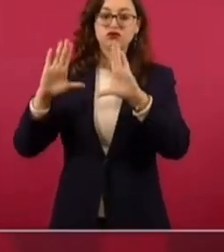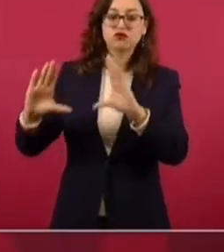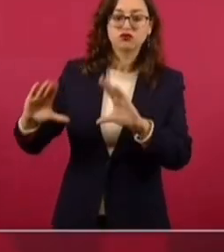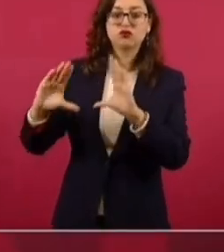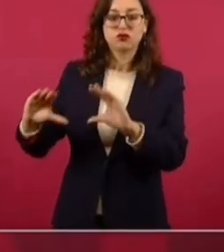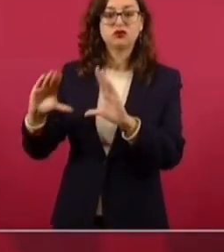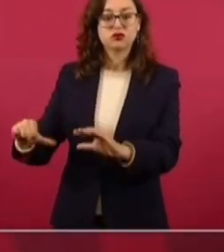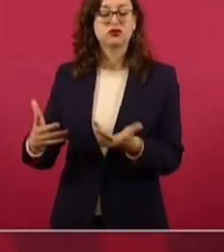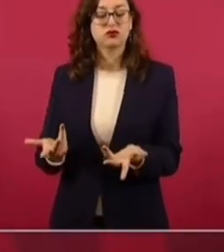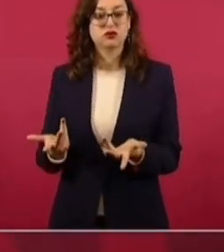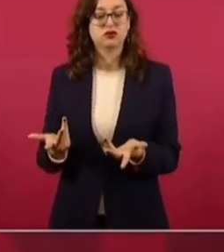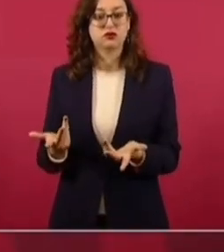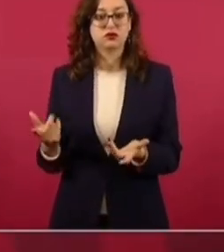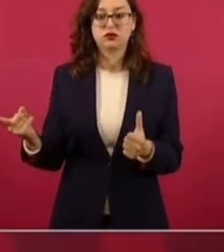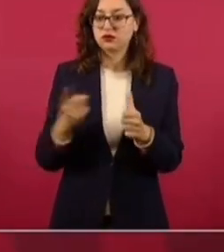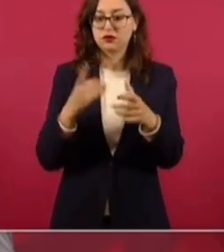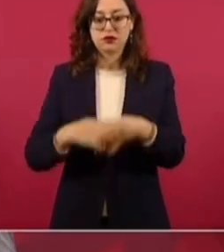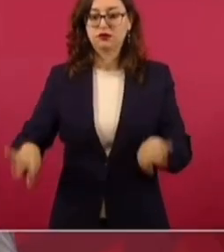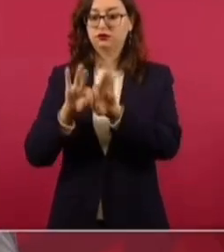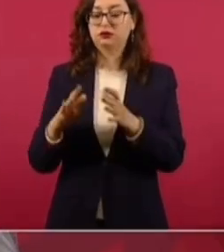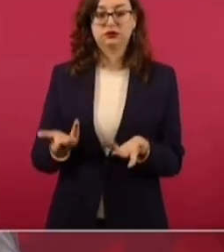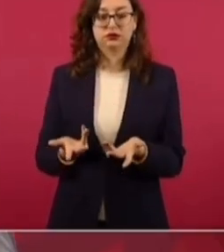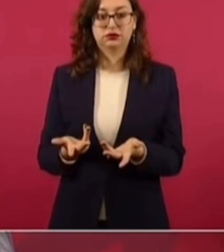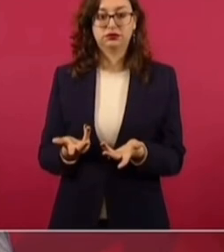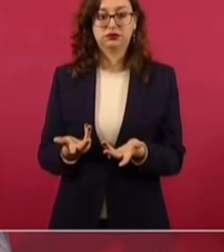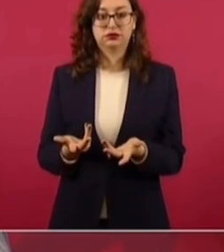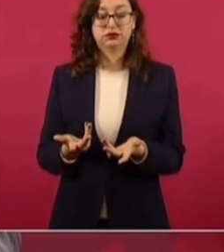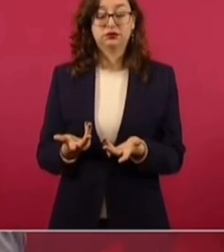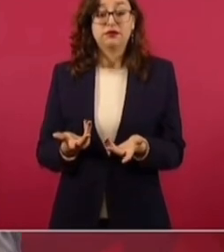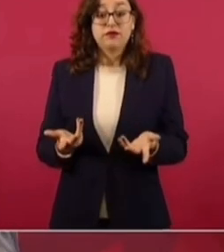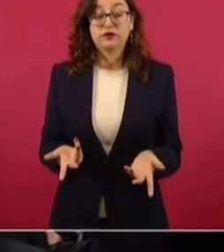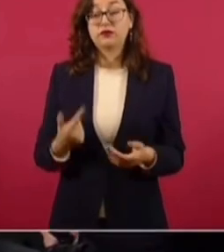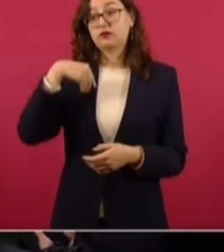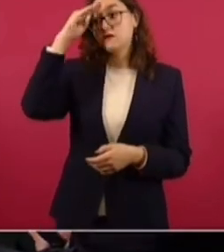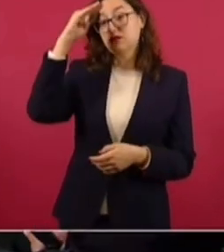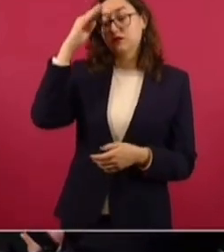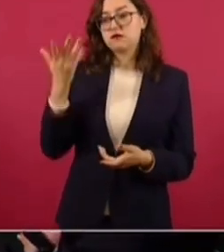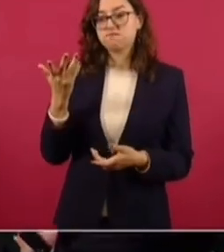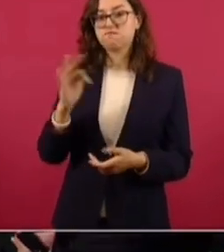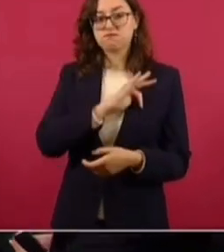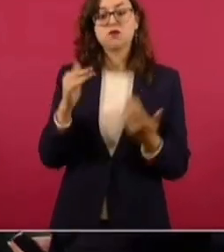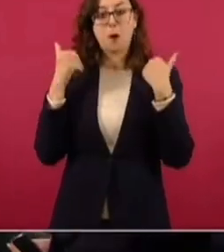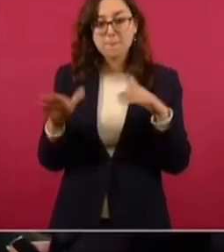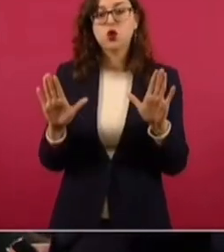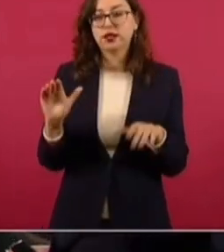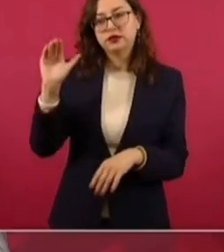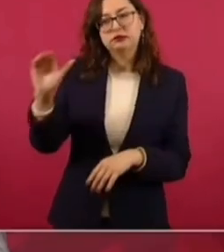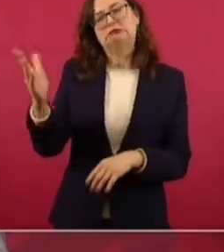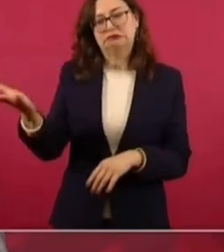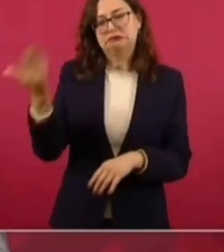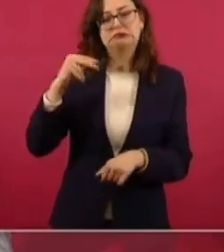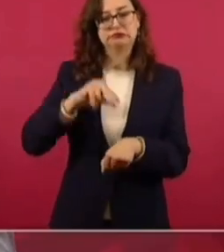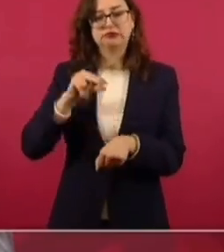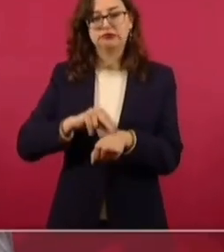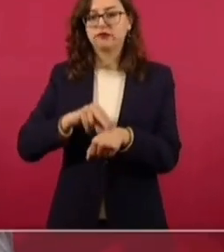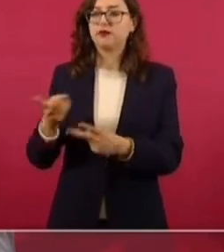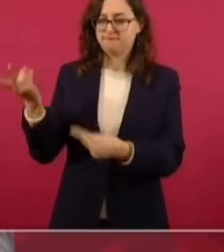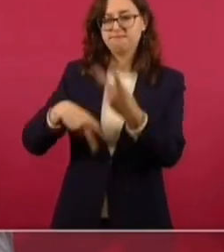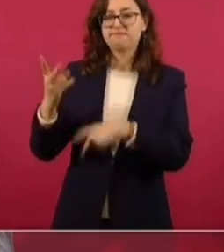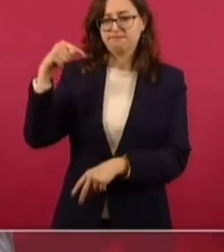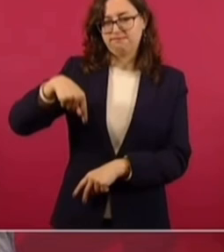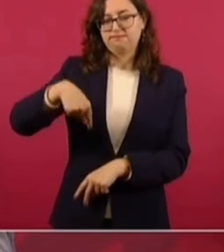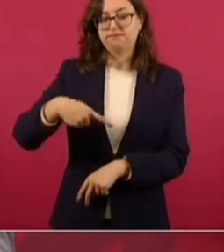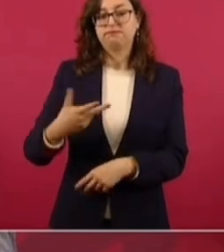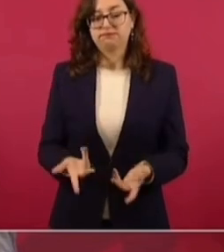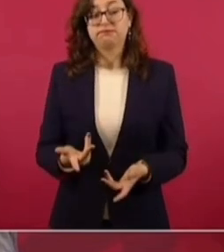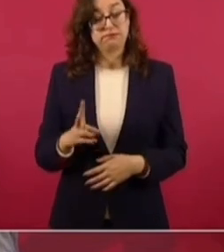dieron prioridad. Ahora que estábamos hablando de la posibilidad de traer médicos cubanos, que además llevamos muy buena relación con el gobierno de Cuba y nos han